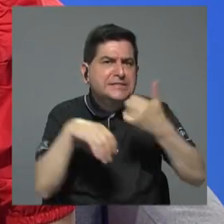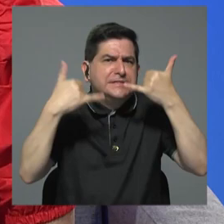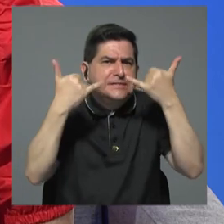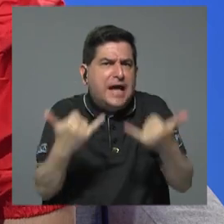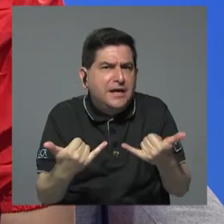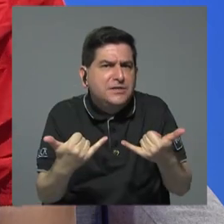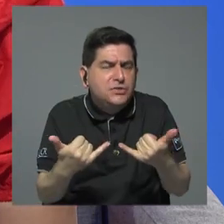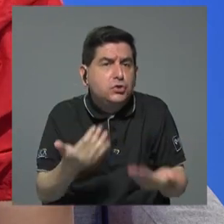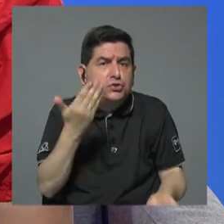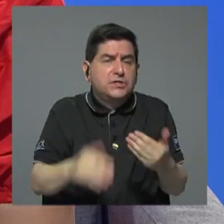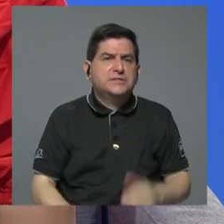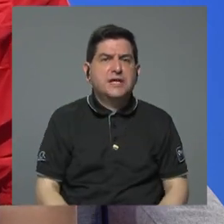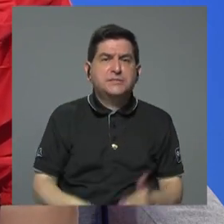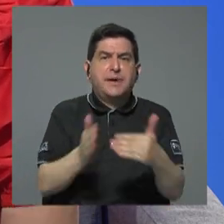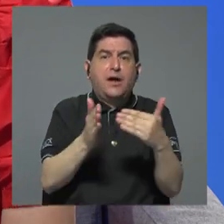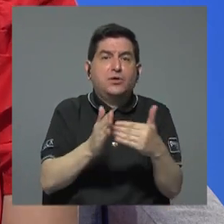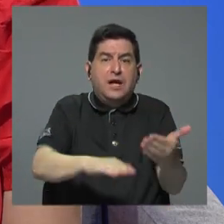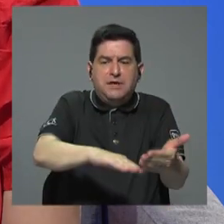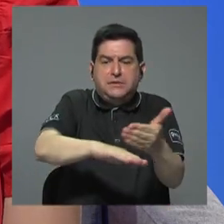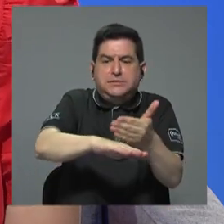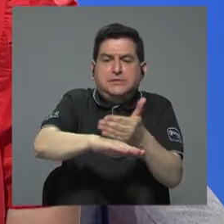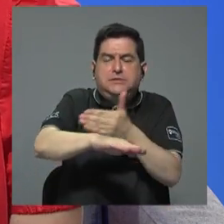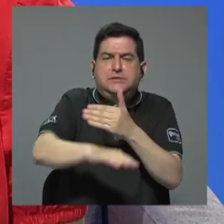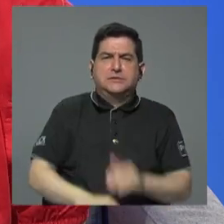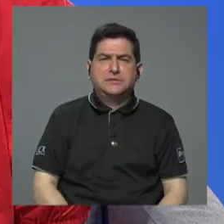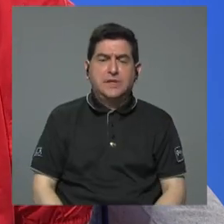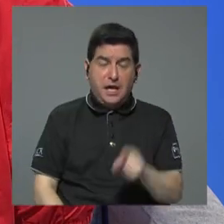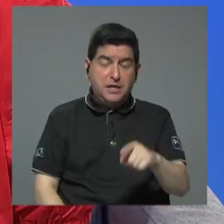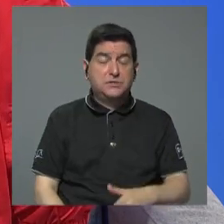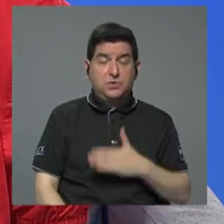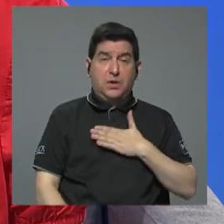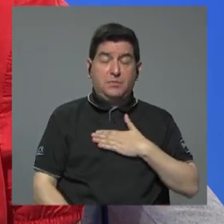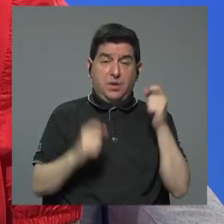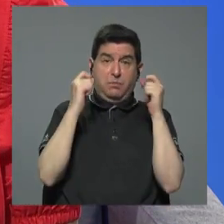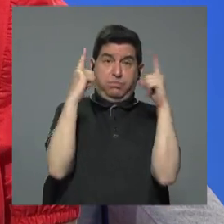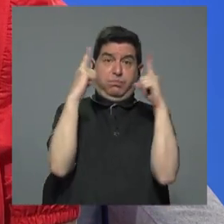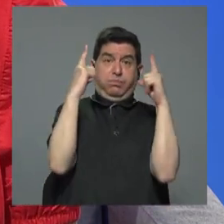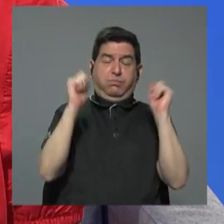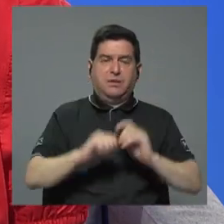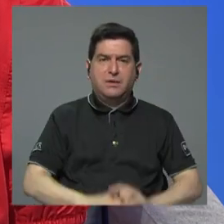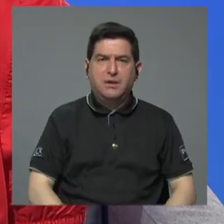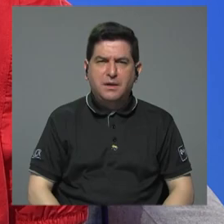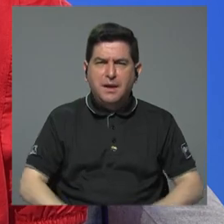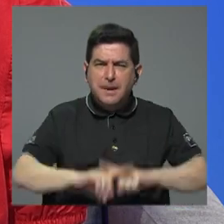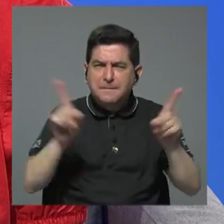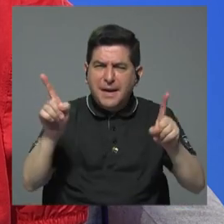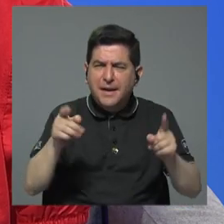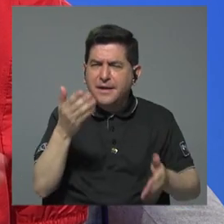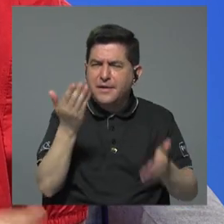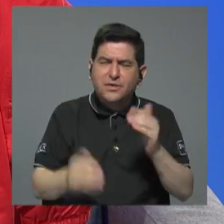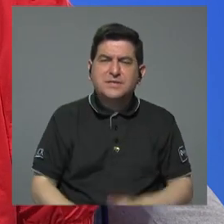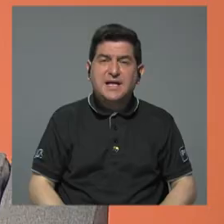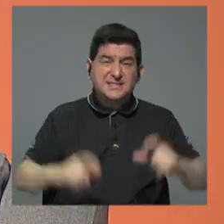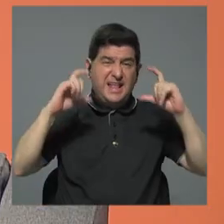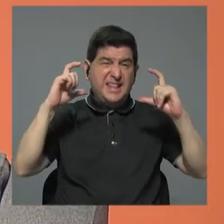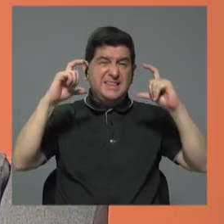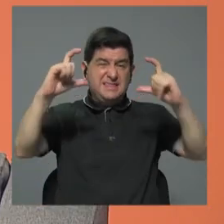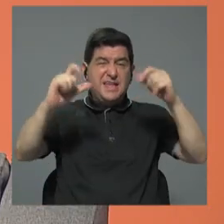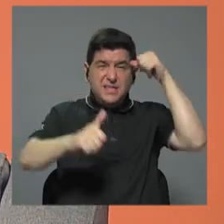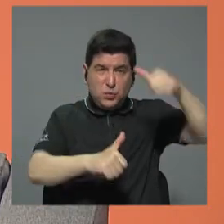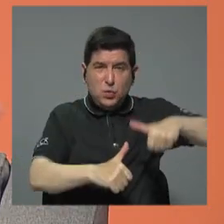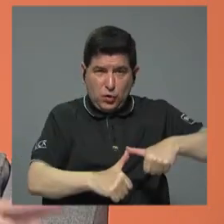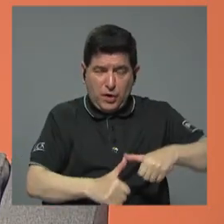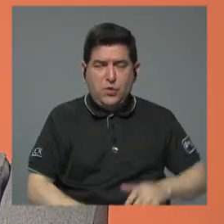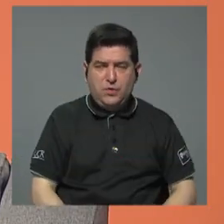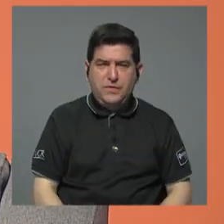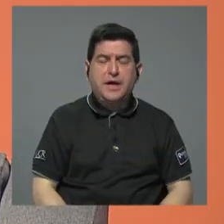lo que podríamos tardar. Eso me llamó muchísimo, poderosamente la atención. Pero bueno, Hulda, no sé... Tal vez el título, nada más recordarlo, porque